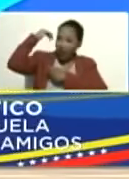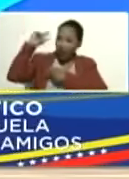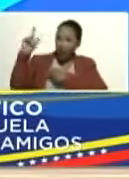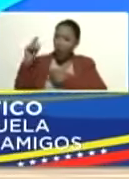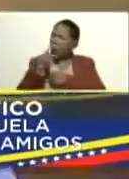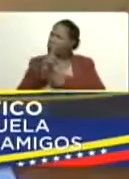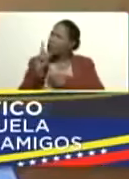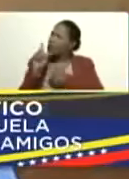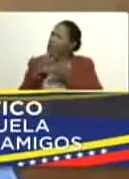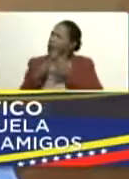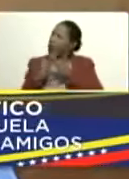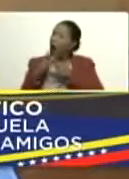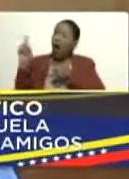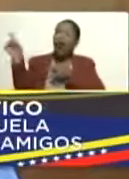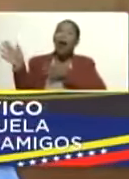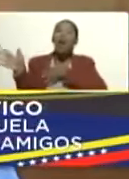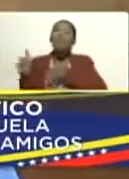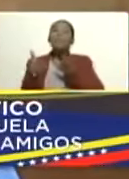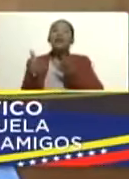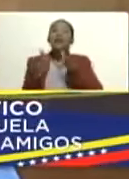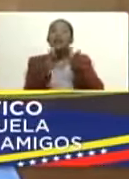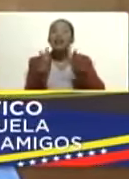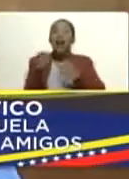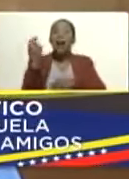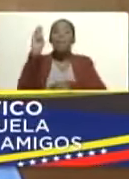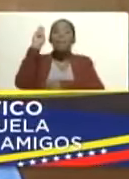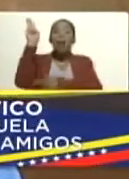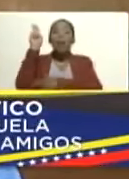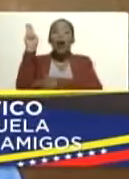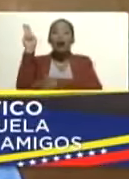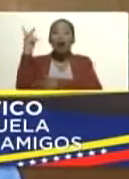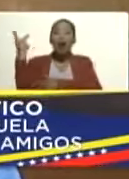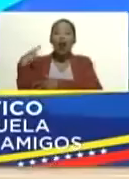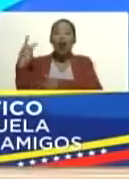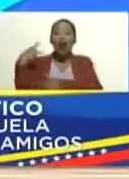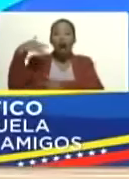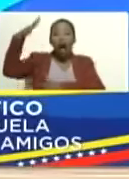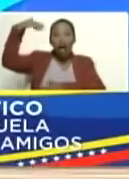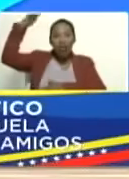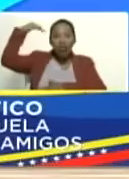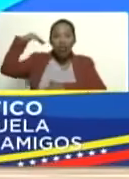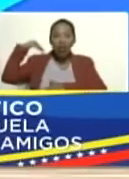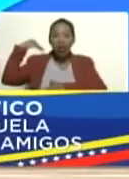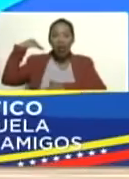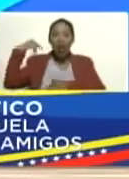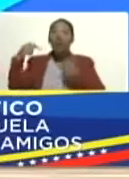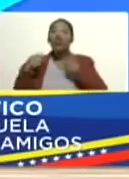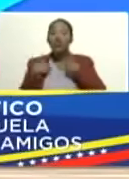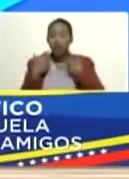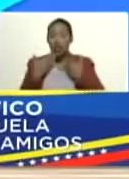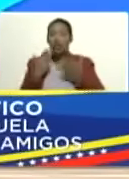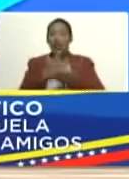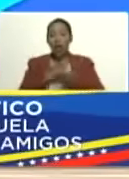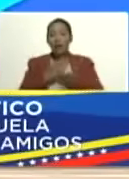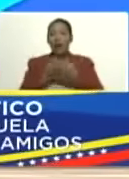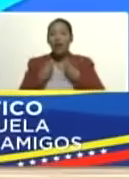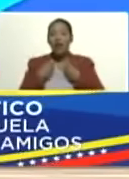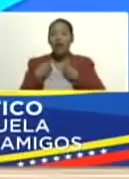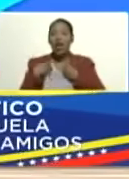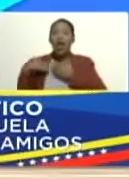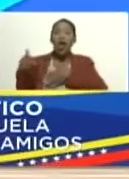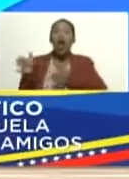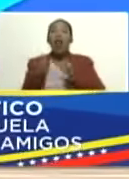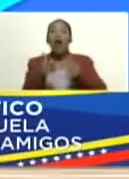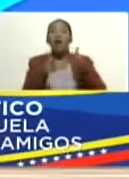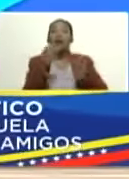Las Brisas de Propatria, para que tú veas. Yo siempre iba a Las Brisas de Propatria. Y bajando Las Brisas de Propatria